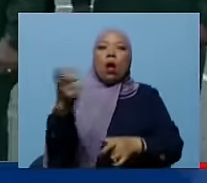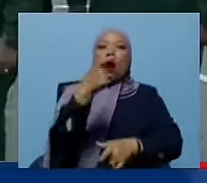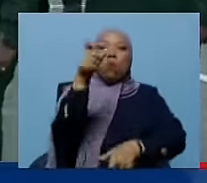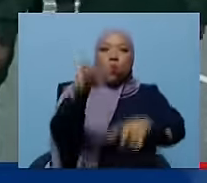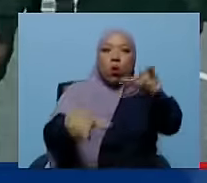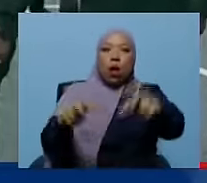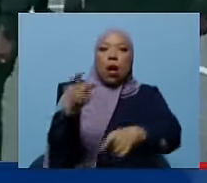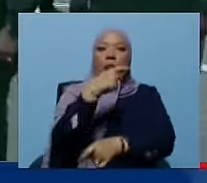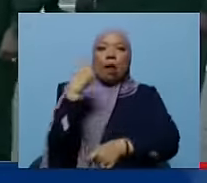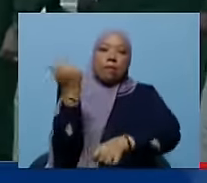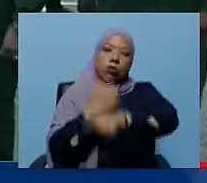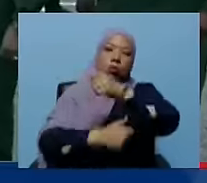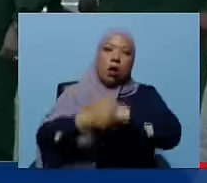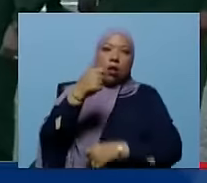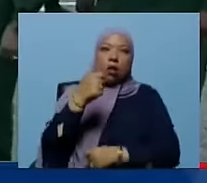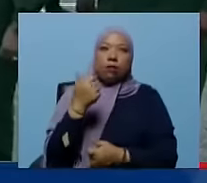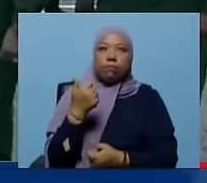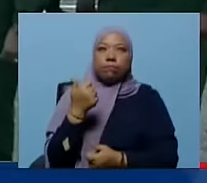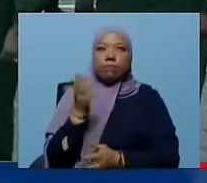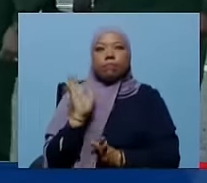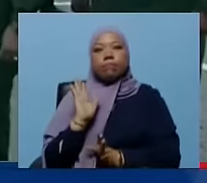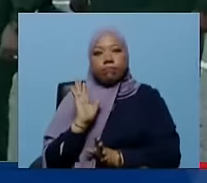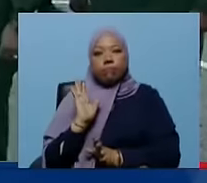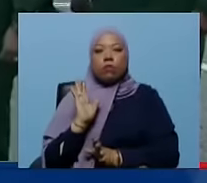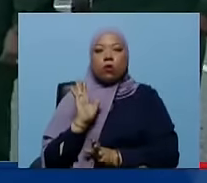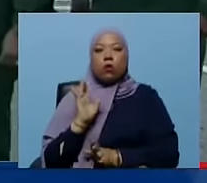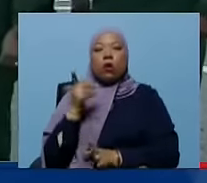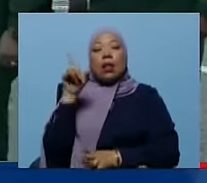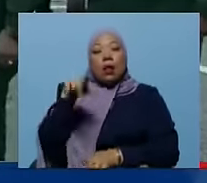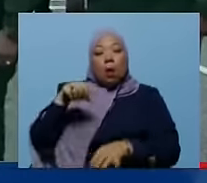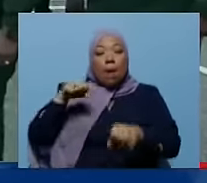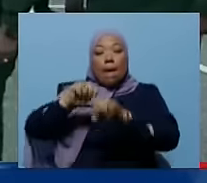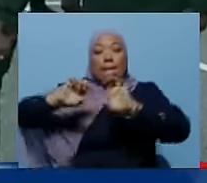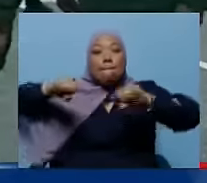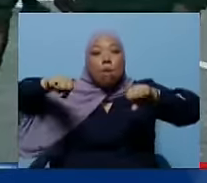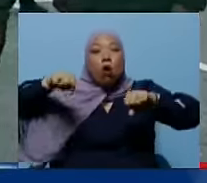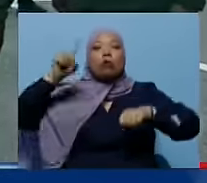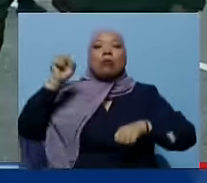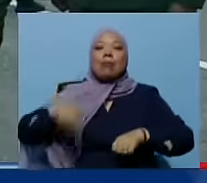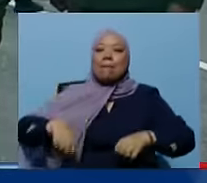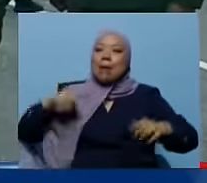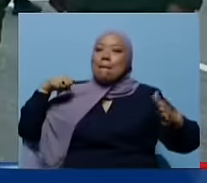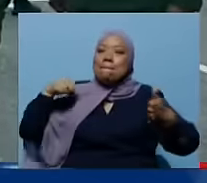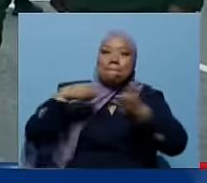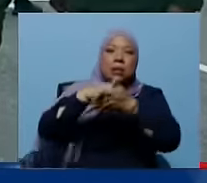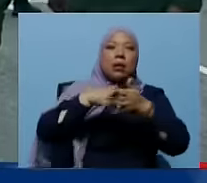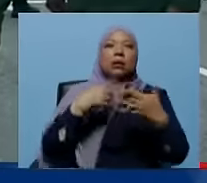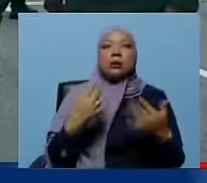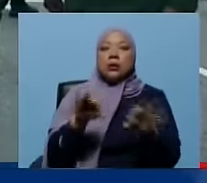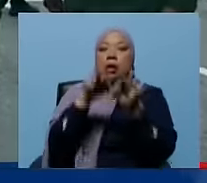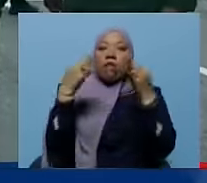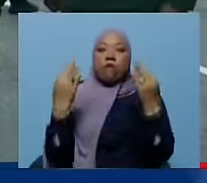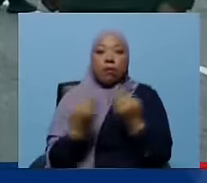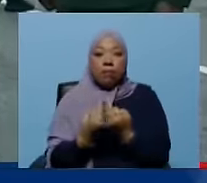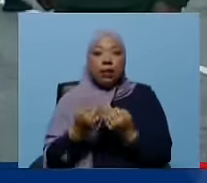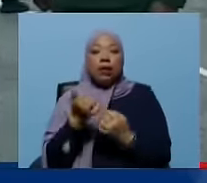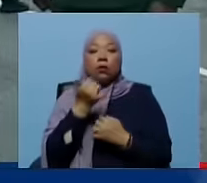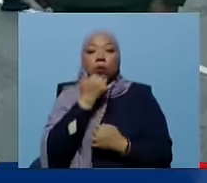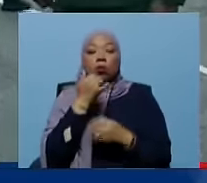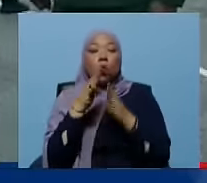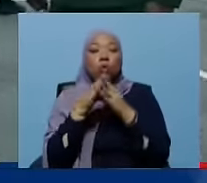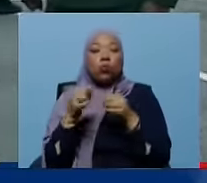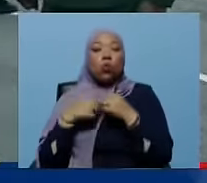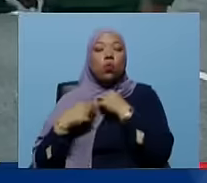personas fallecidas en accidentes de tránsito. Sobre todo accidentes motorizados. Es correcto. De familias enteras que toman